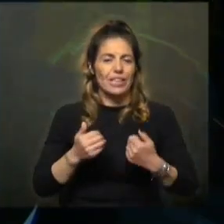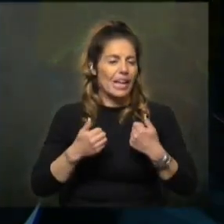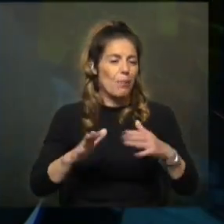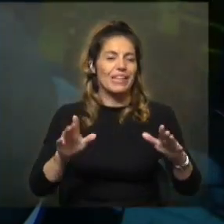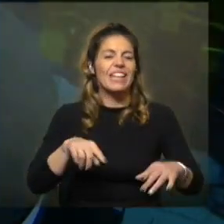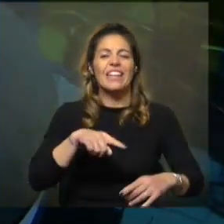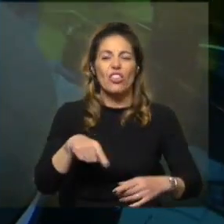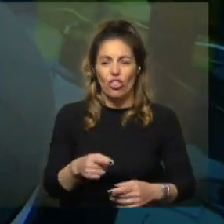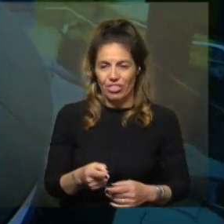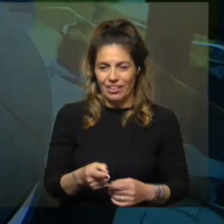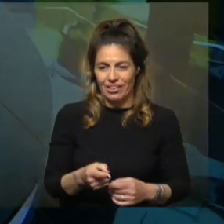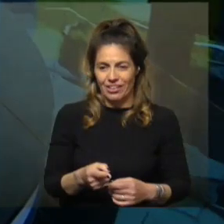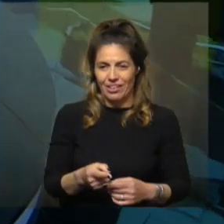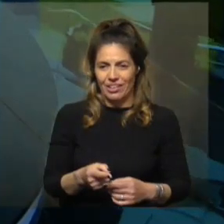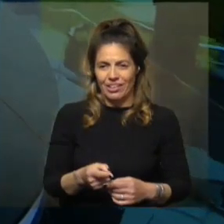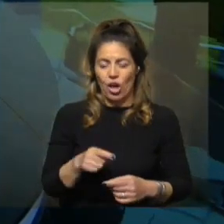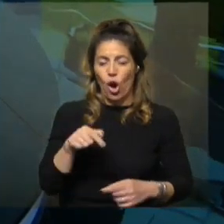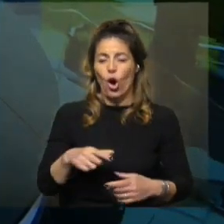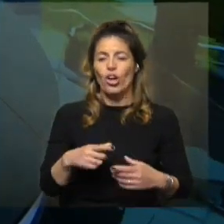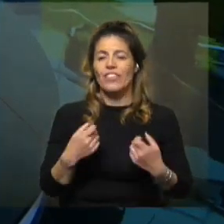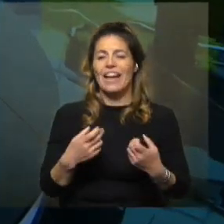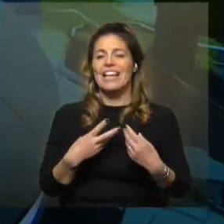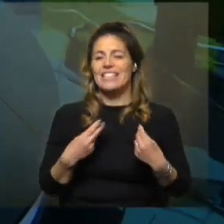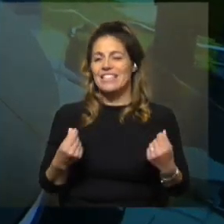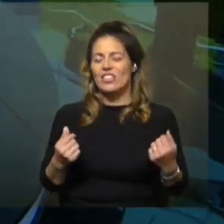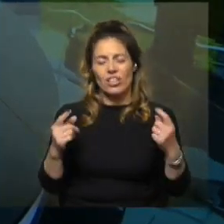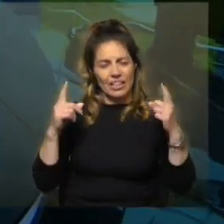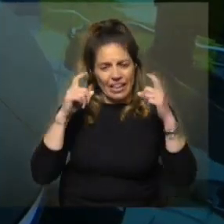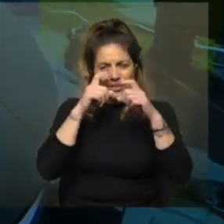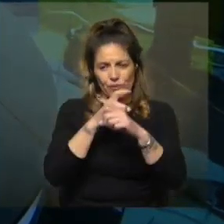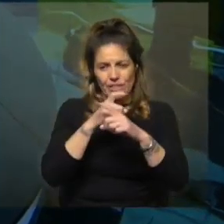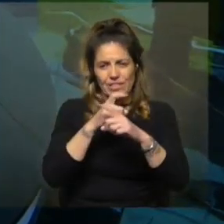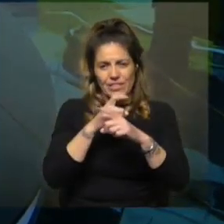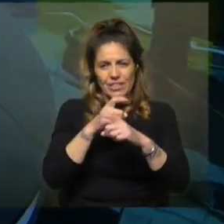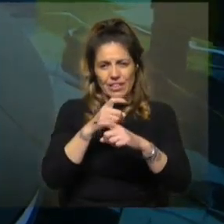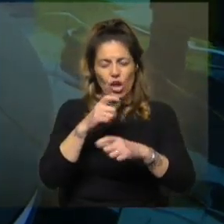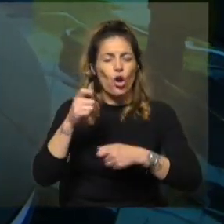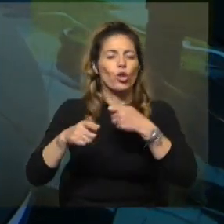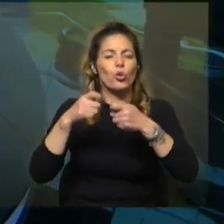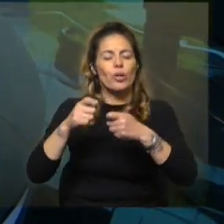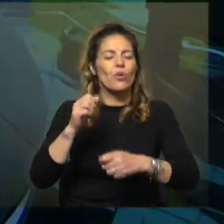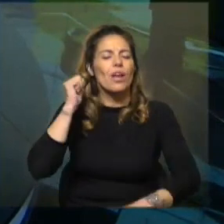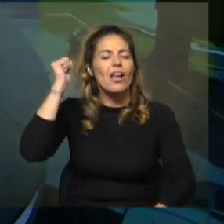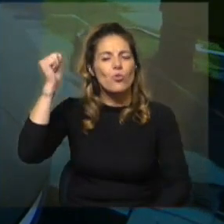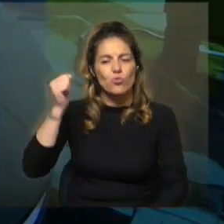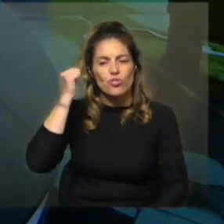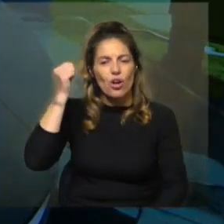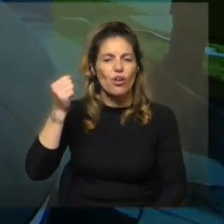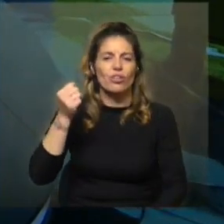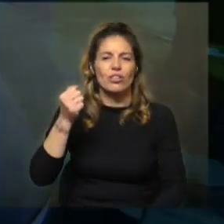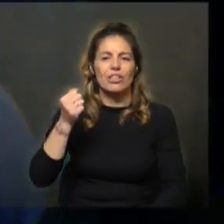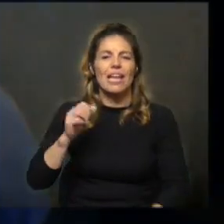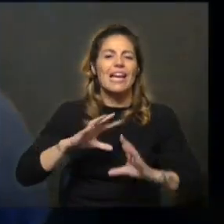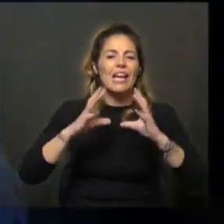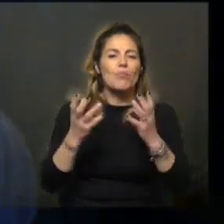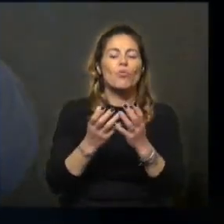lado este y hoy da la sensación como que cuesta mucho no construir una ilusión dec que el mundo